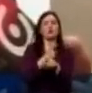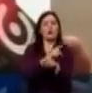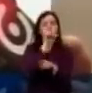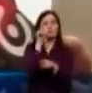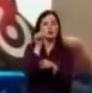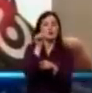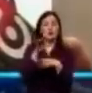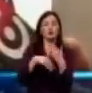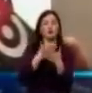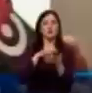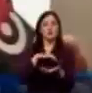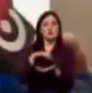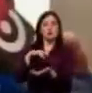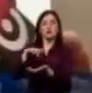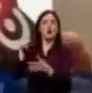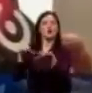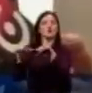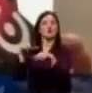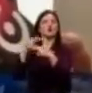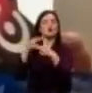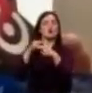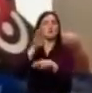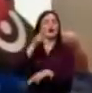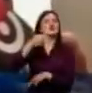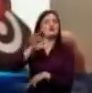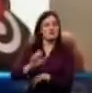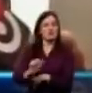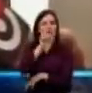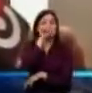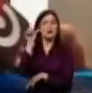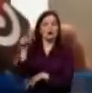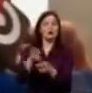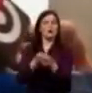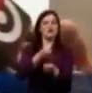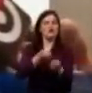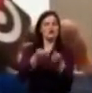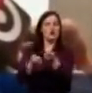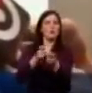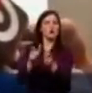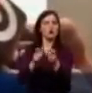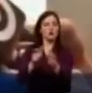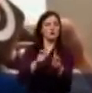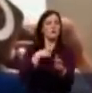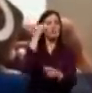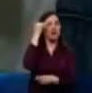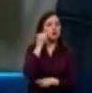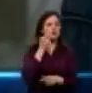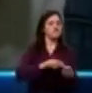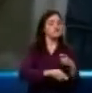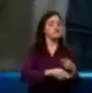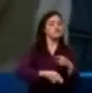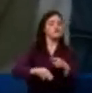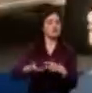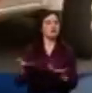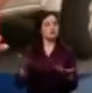el sector antes conocido como la Bahía de la Droga. Eran distribuidas por ciudadanos menores de edad. El operativo